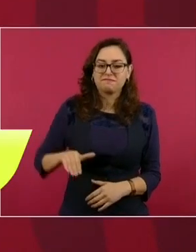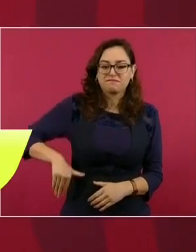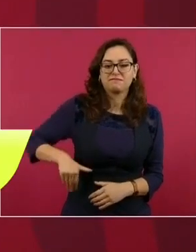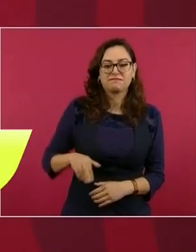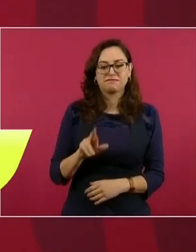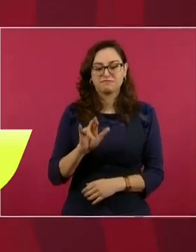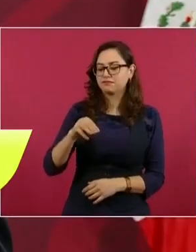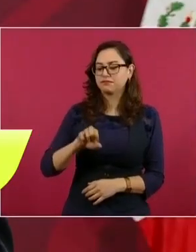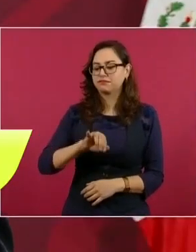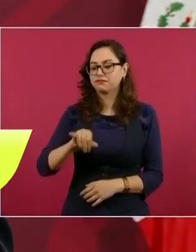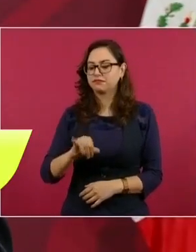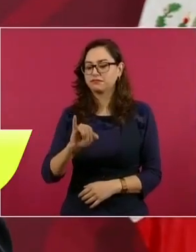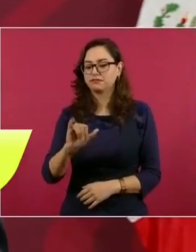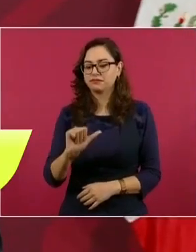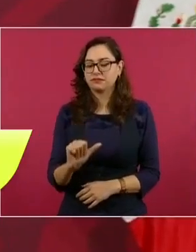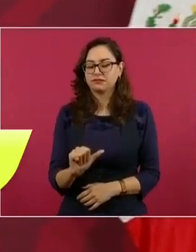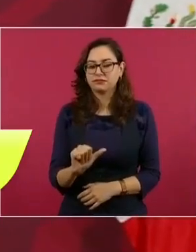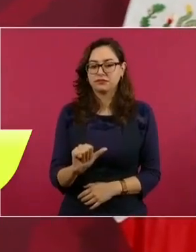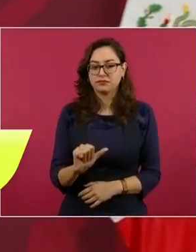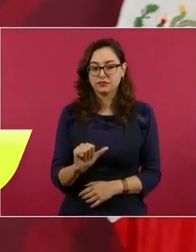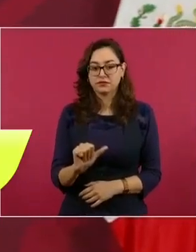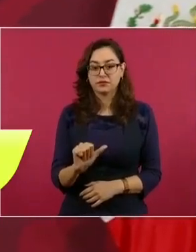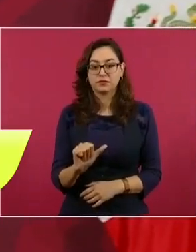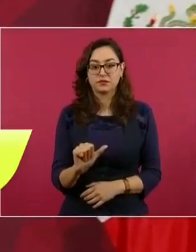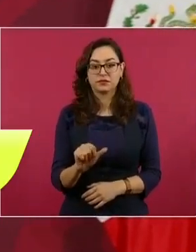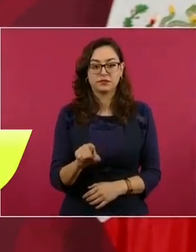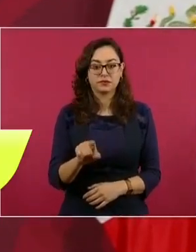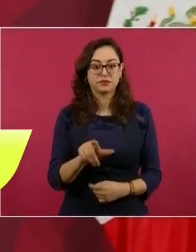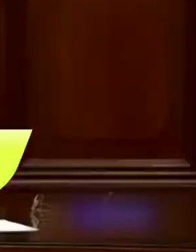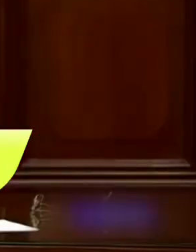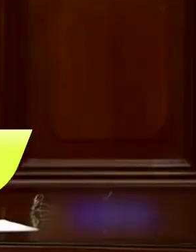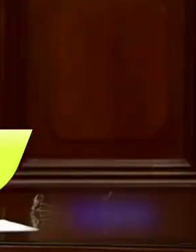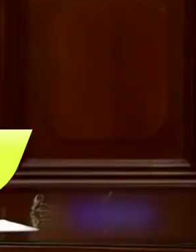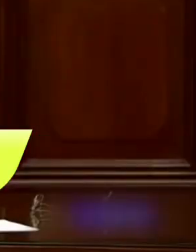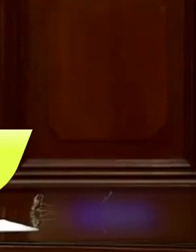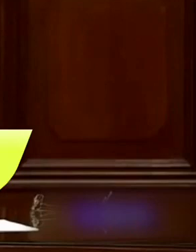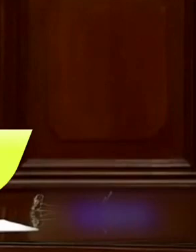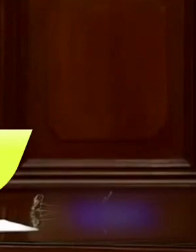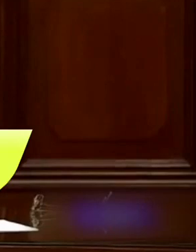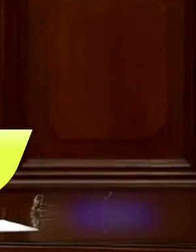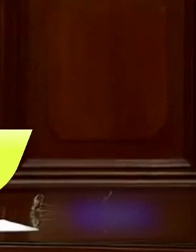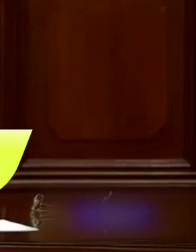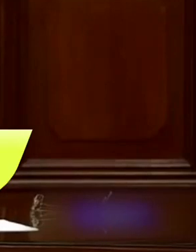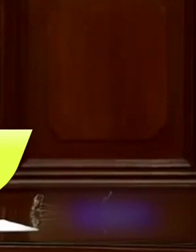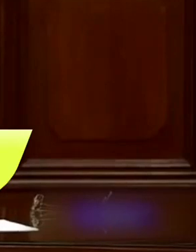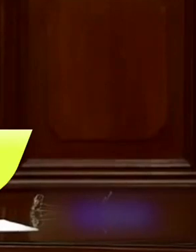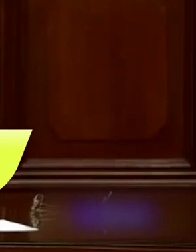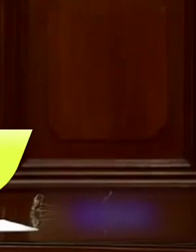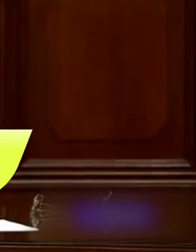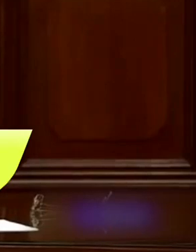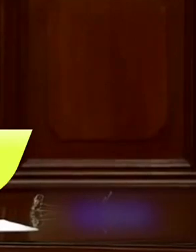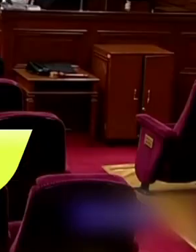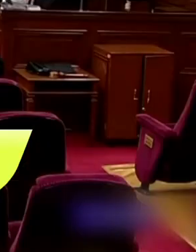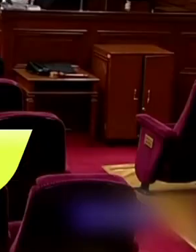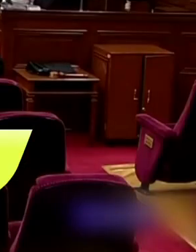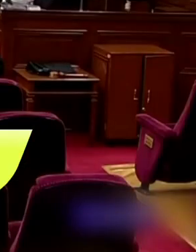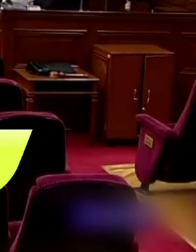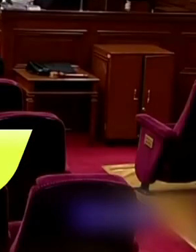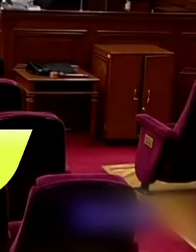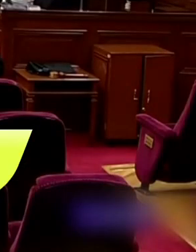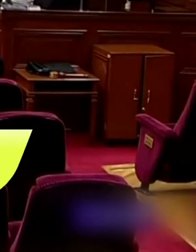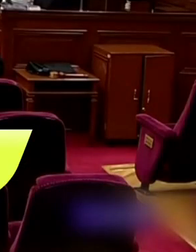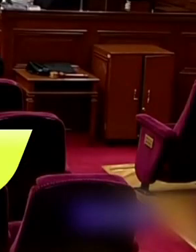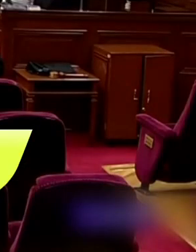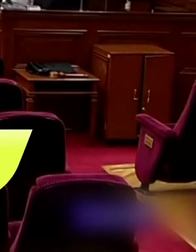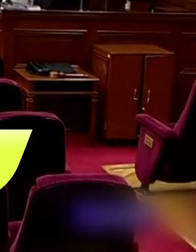a los ministros para que mantengan esta medida cautelar. Incluso dijo que de no hacerlo estarían cometiendo una chicanada, algo así como